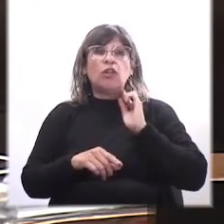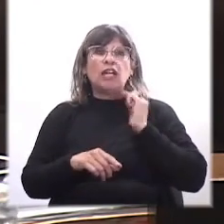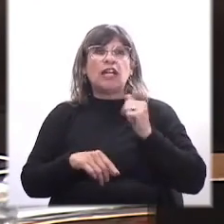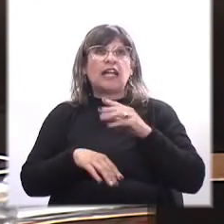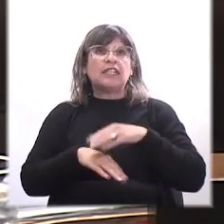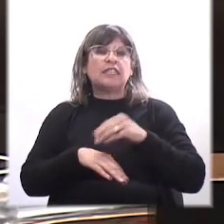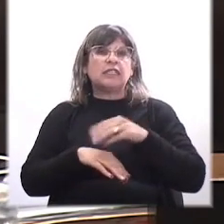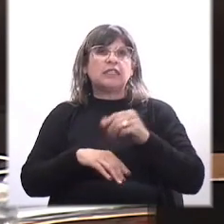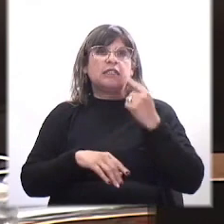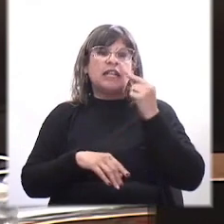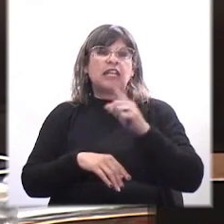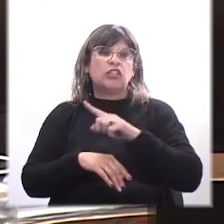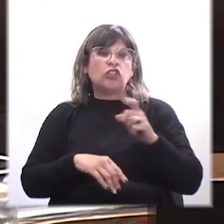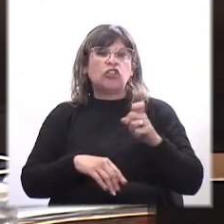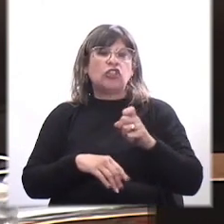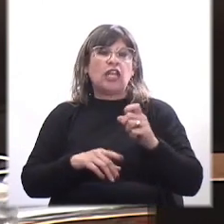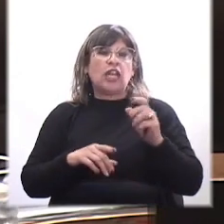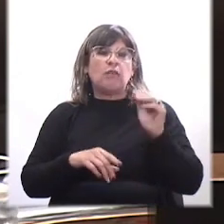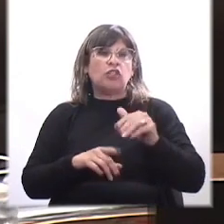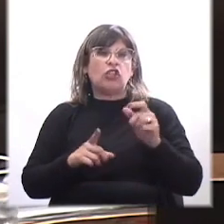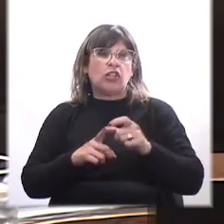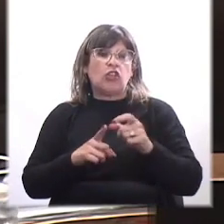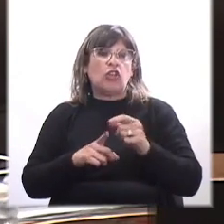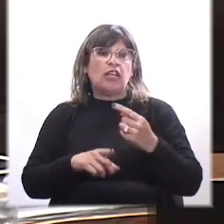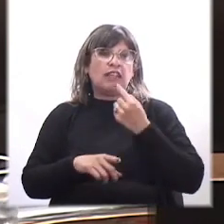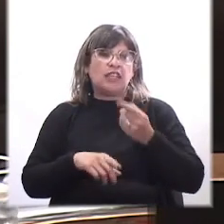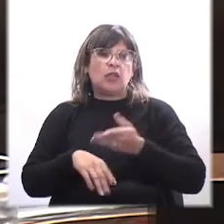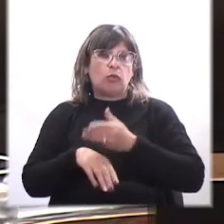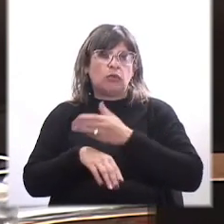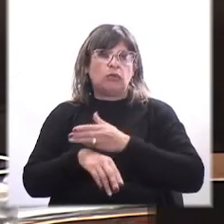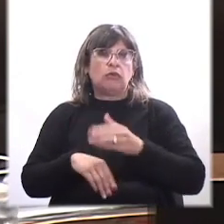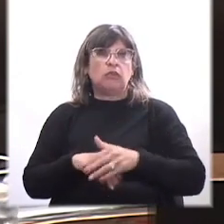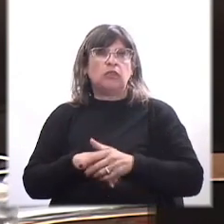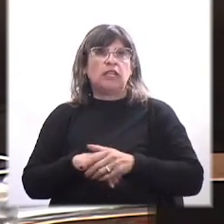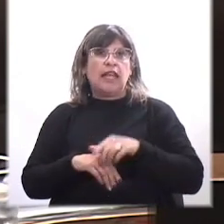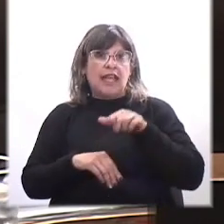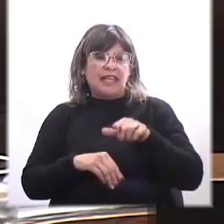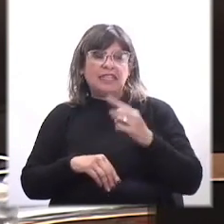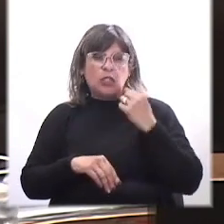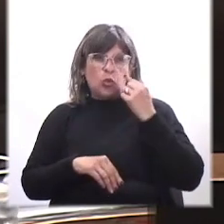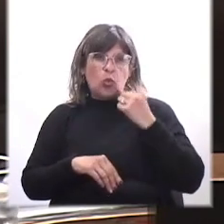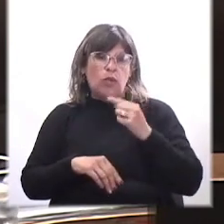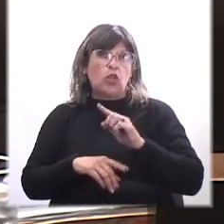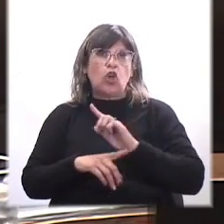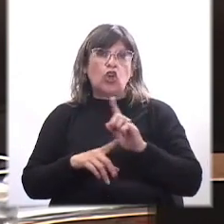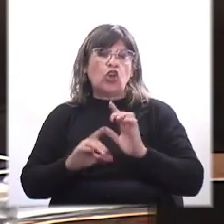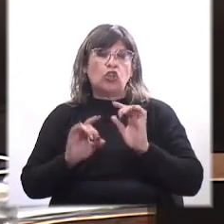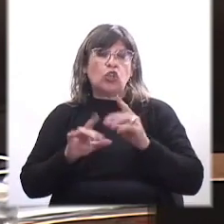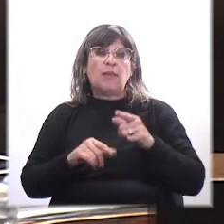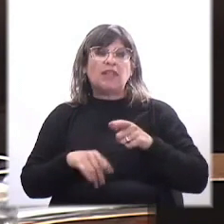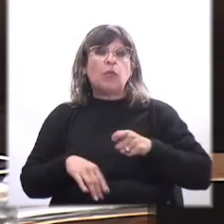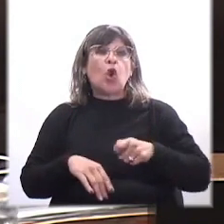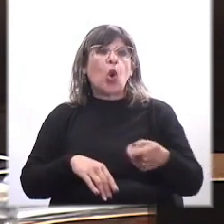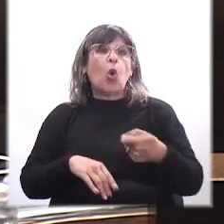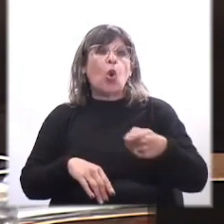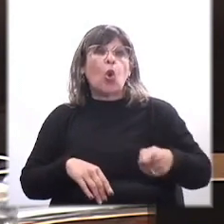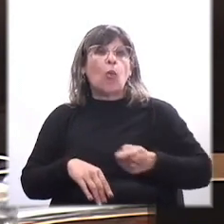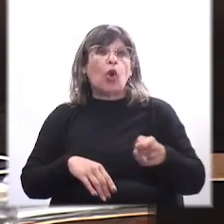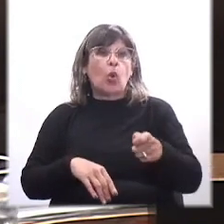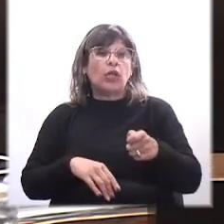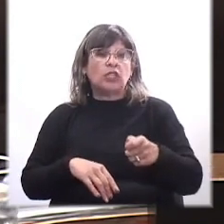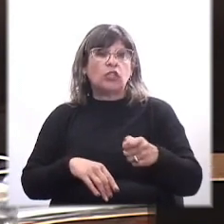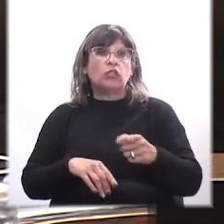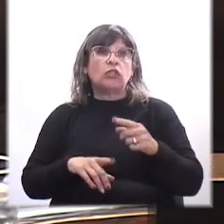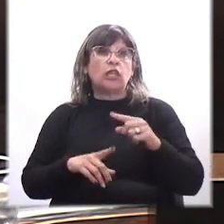de esos 100 millones de dólares a los que hacíamos mención. Esta cifra, no solamente por los juicios,